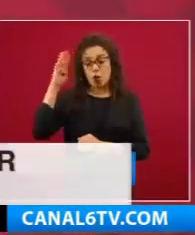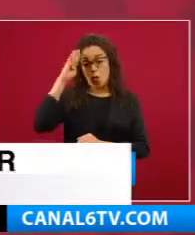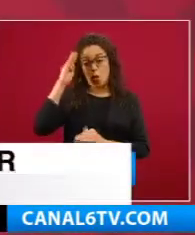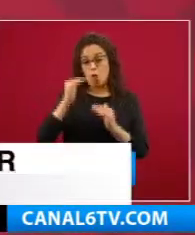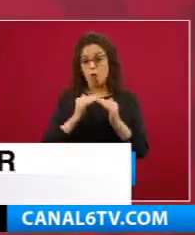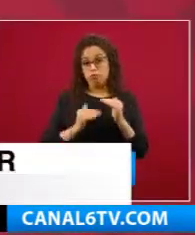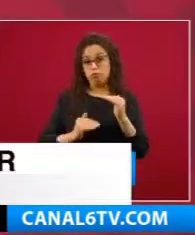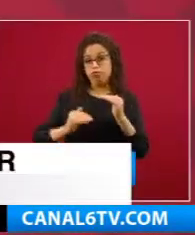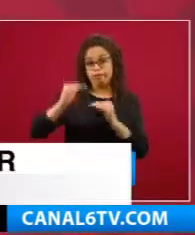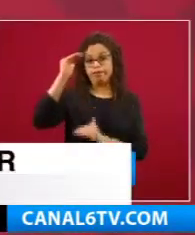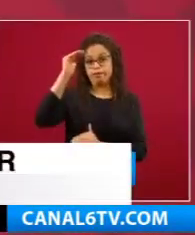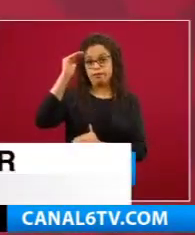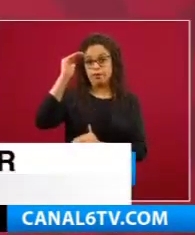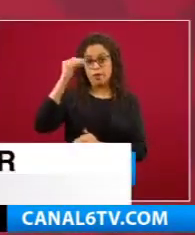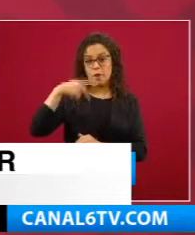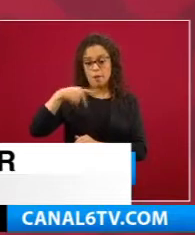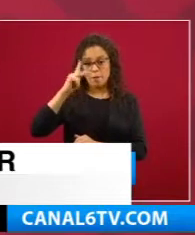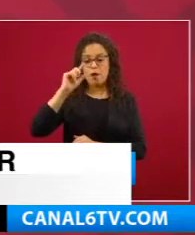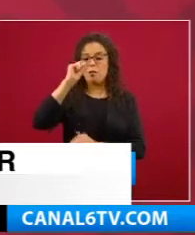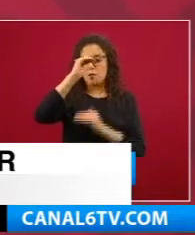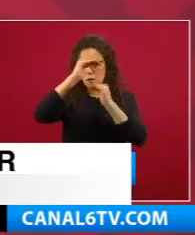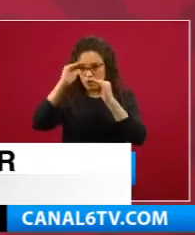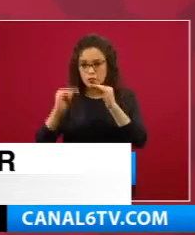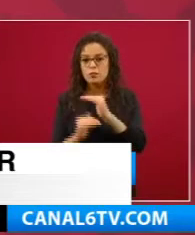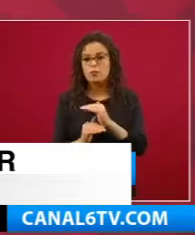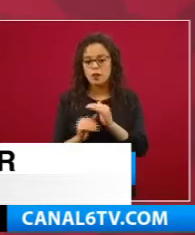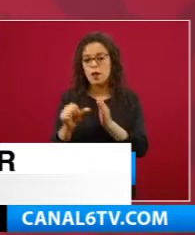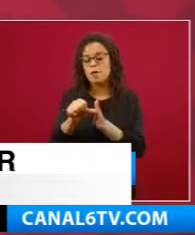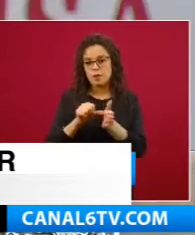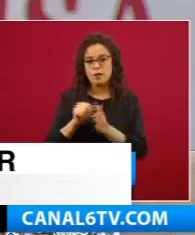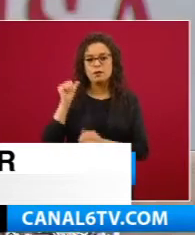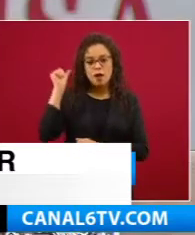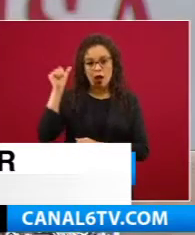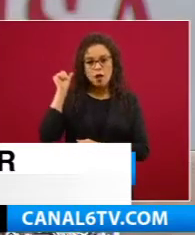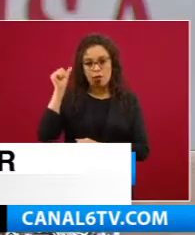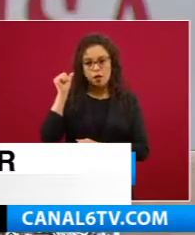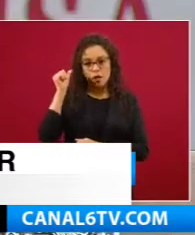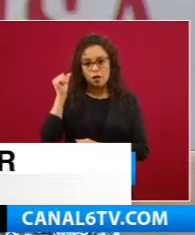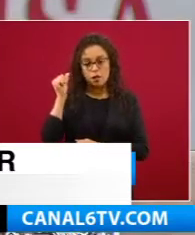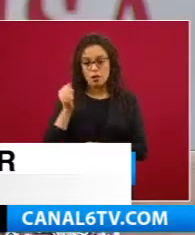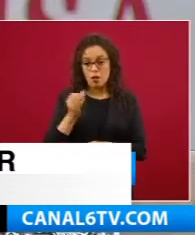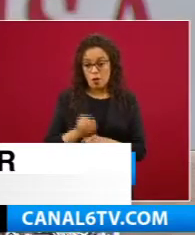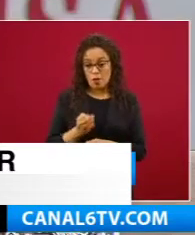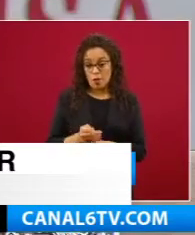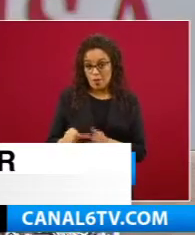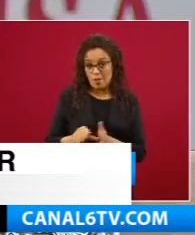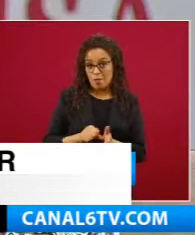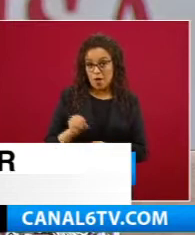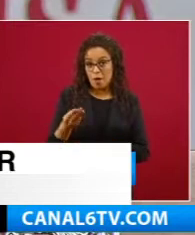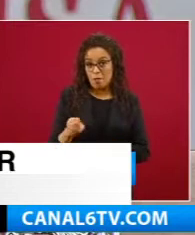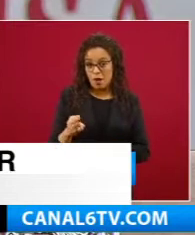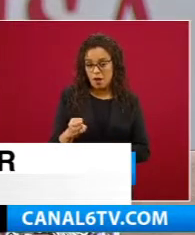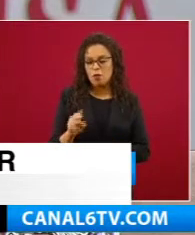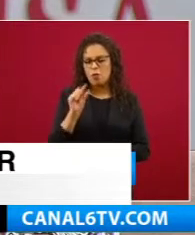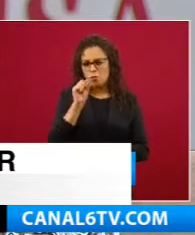abril hay una disminución. Ahora mayo vamos también mejor. Estamos